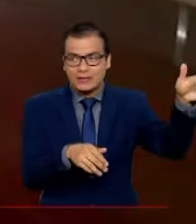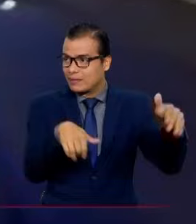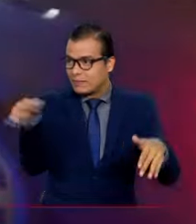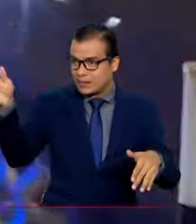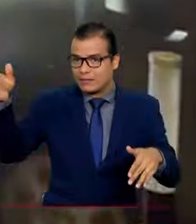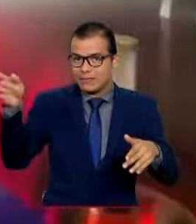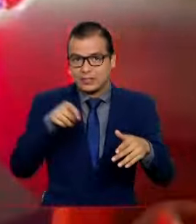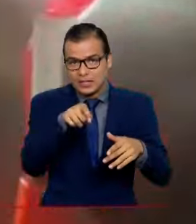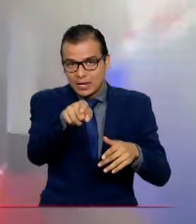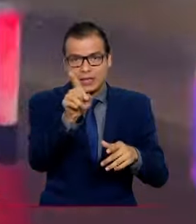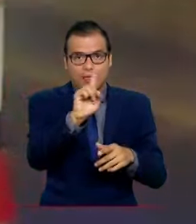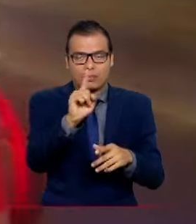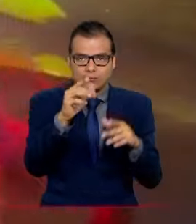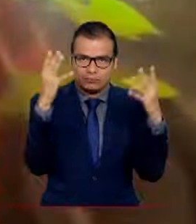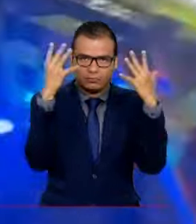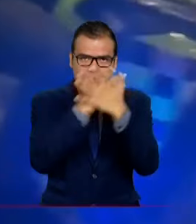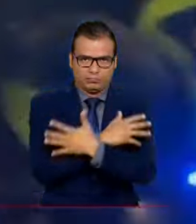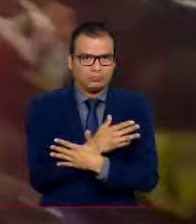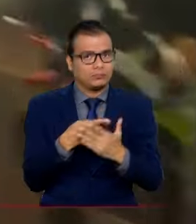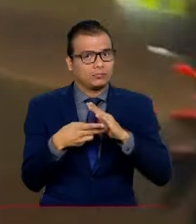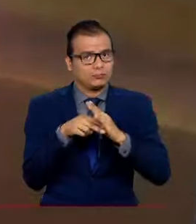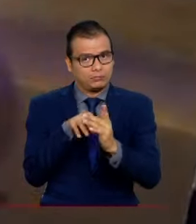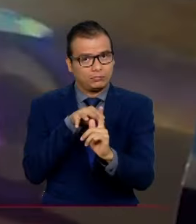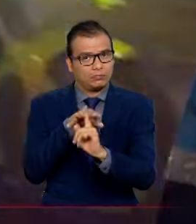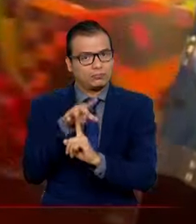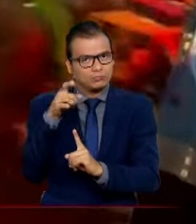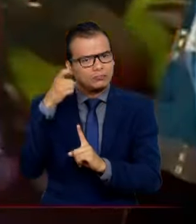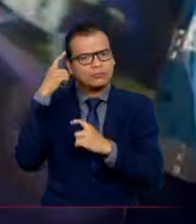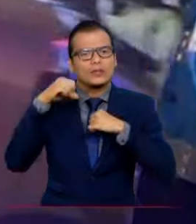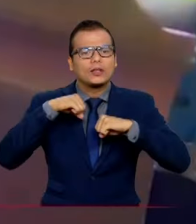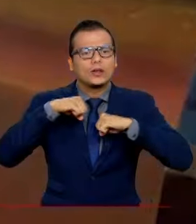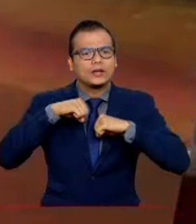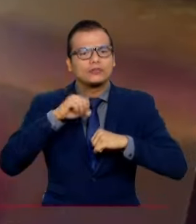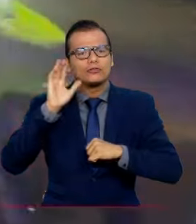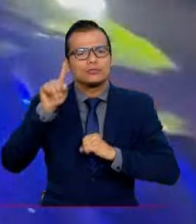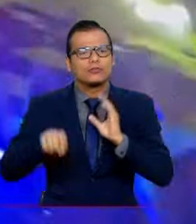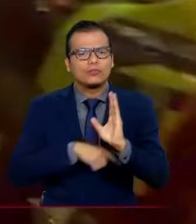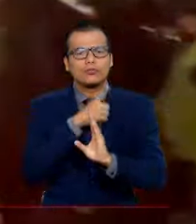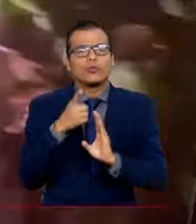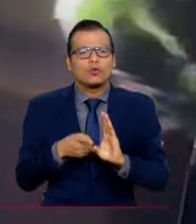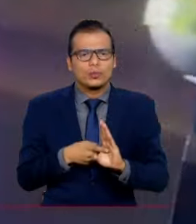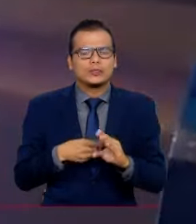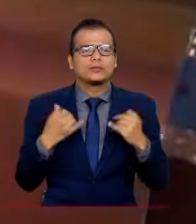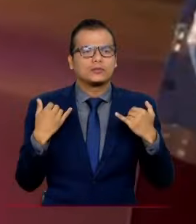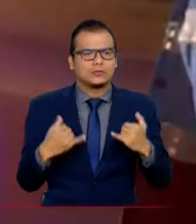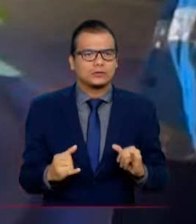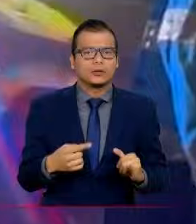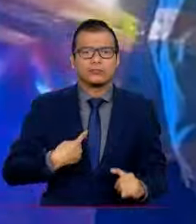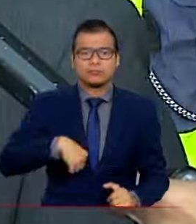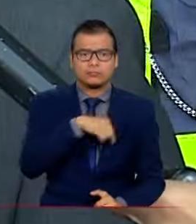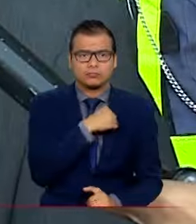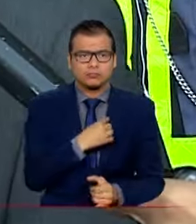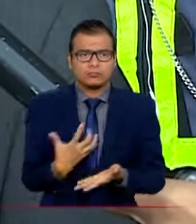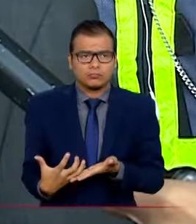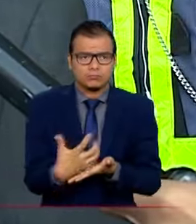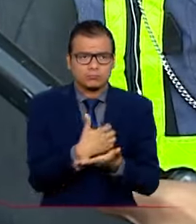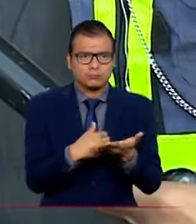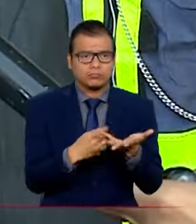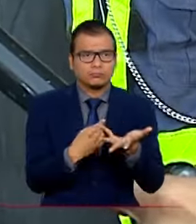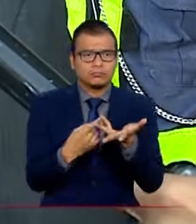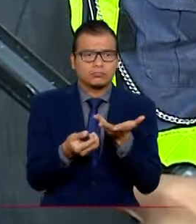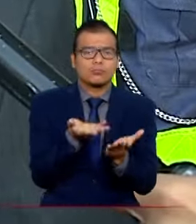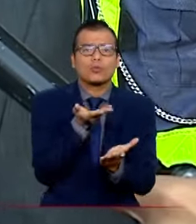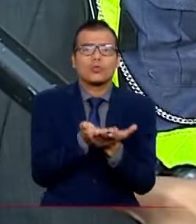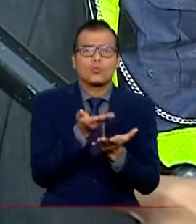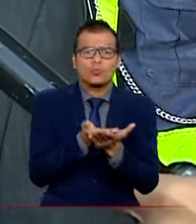calumnia, obstrucción a la función pública y por usurpación de funciones públicas. Se presentan las correspondientes evidencias o elementos materiales de prueba